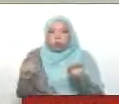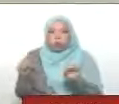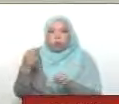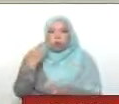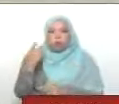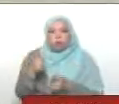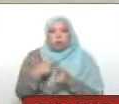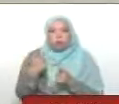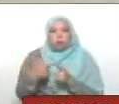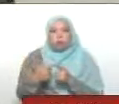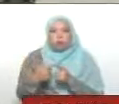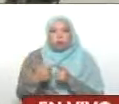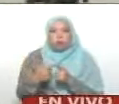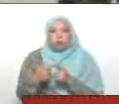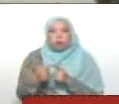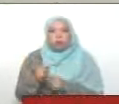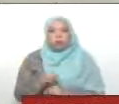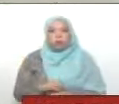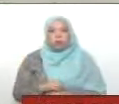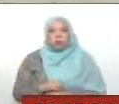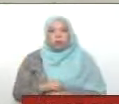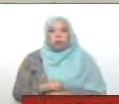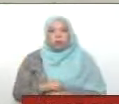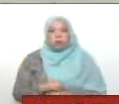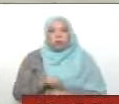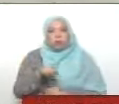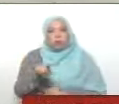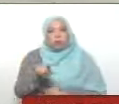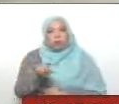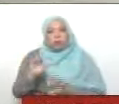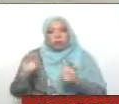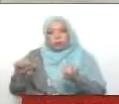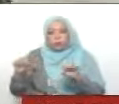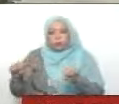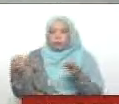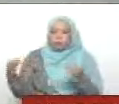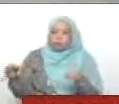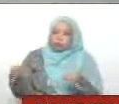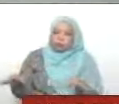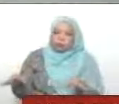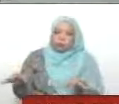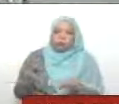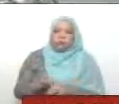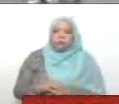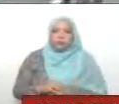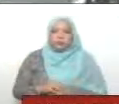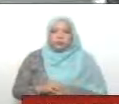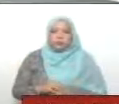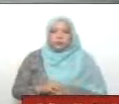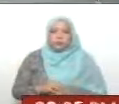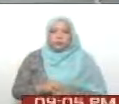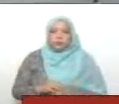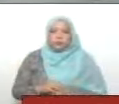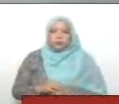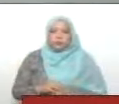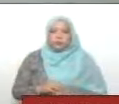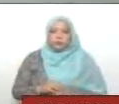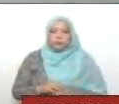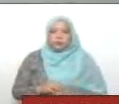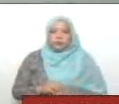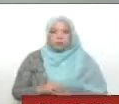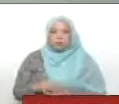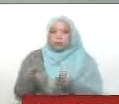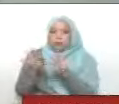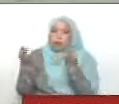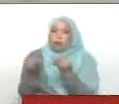Y entonces fuimos, fíjate Jimmy, tú no eres motopirueta, tú eres solo mototaxista. Sí, bueno, somos la